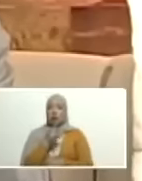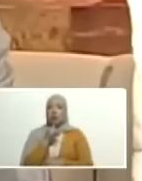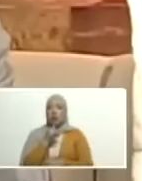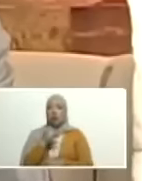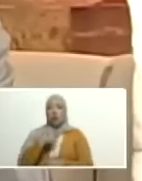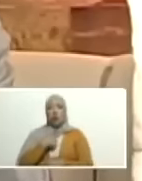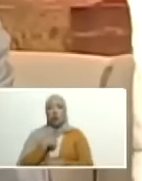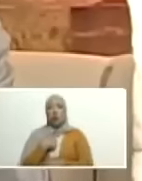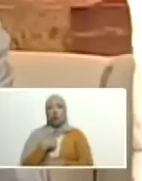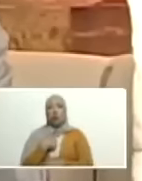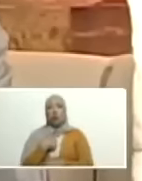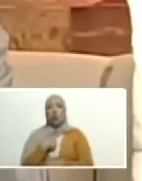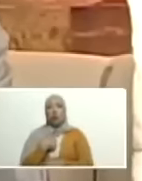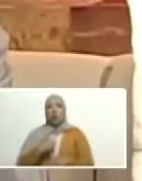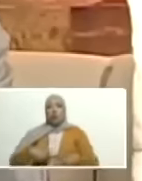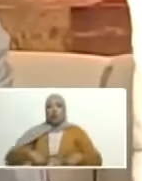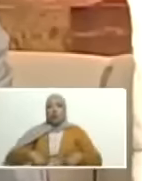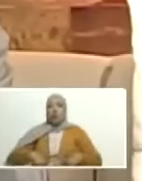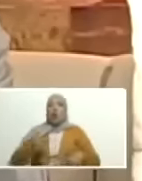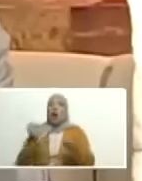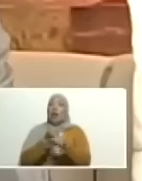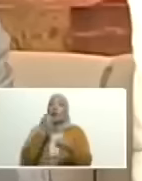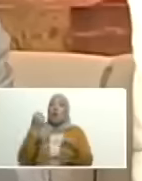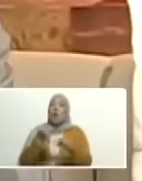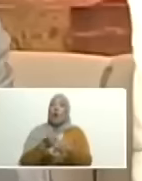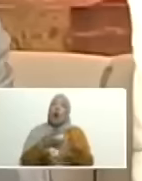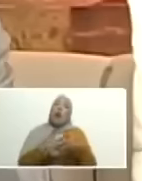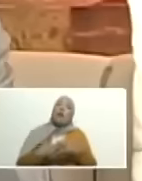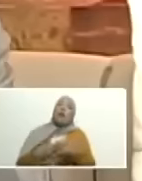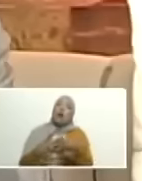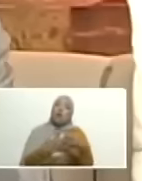digo, hemos querido siempre